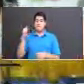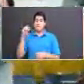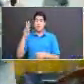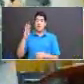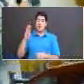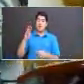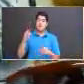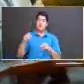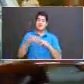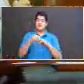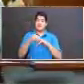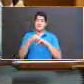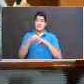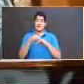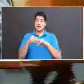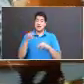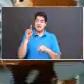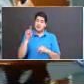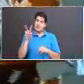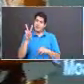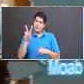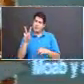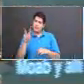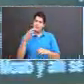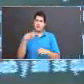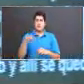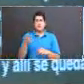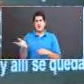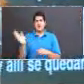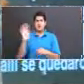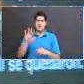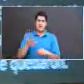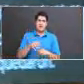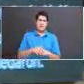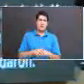se casó Malón y Quelión, pero al ratito, hermano, ni tan al